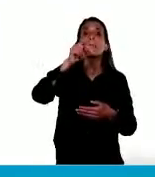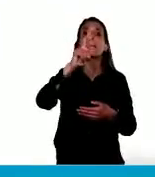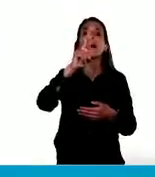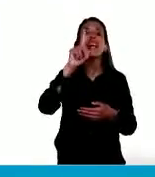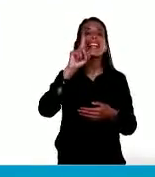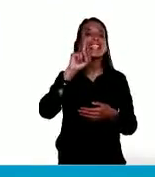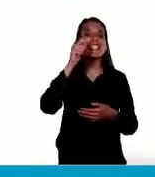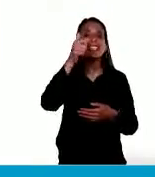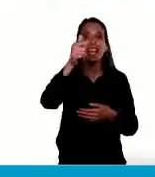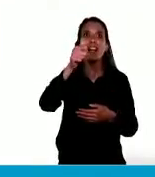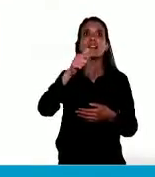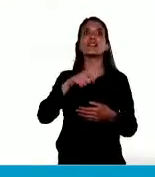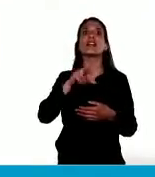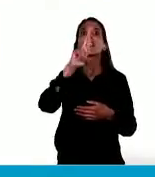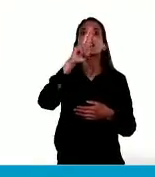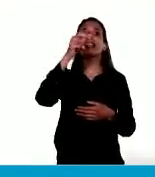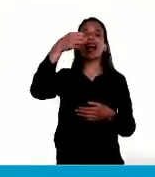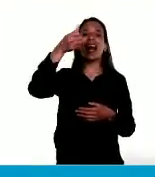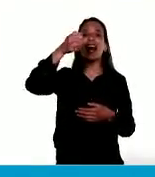Yes.